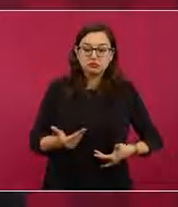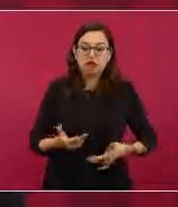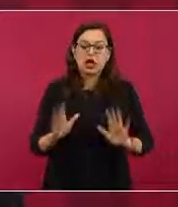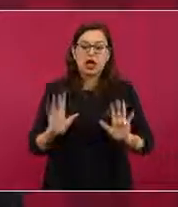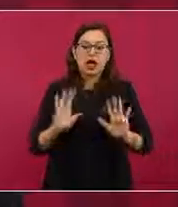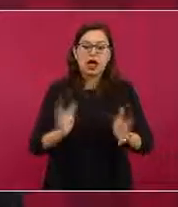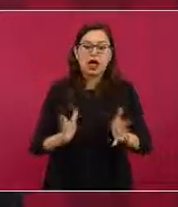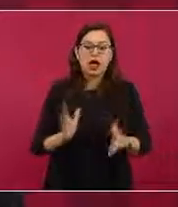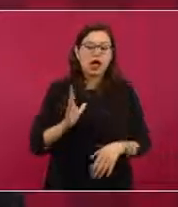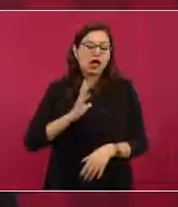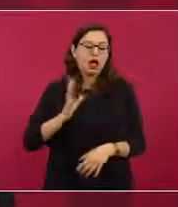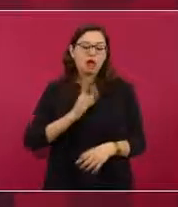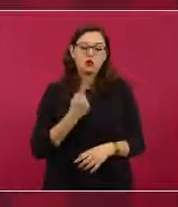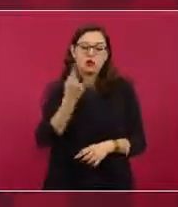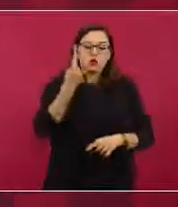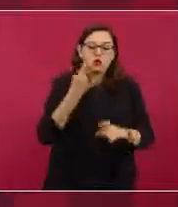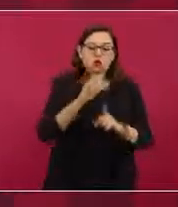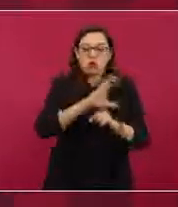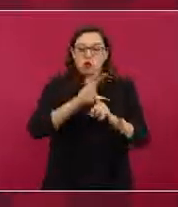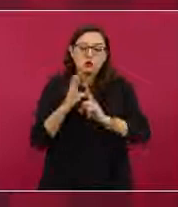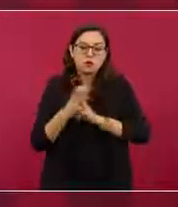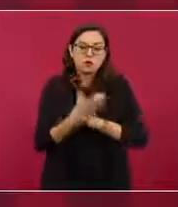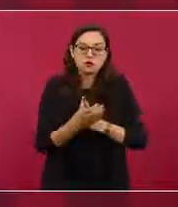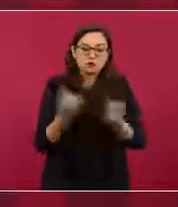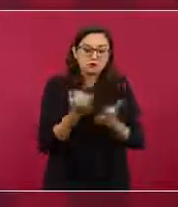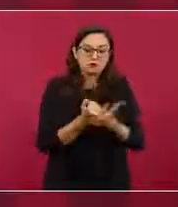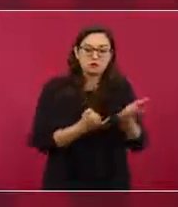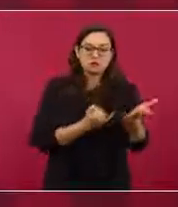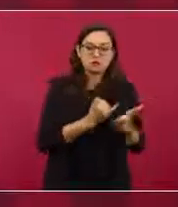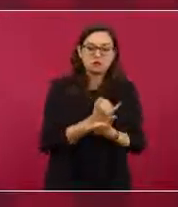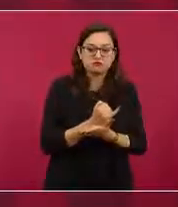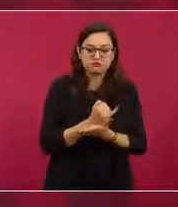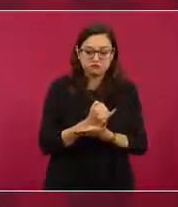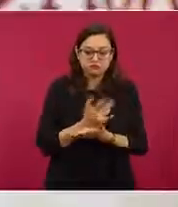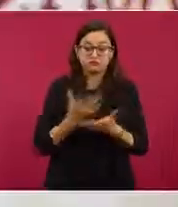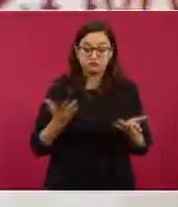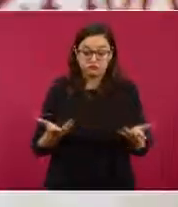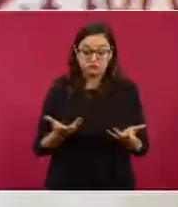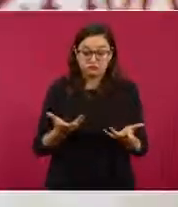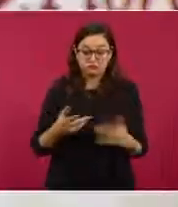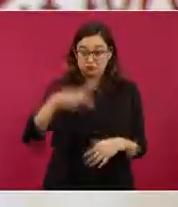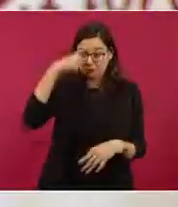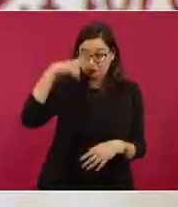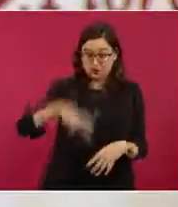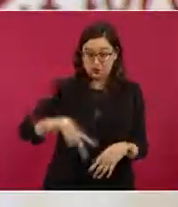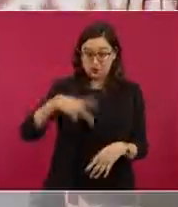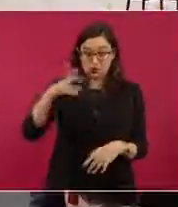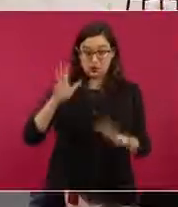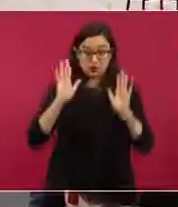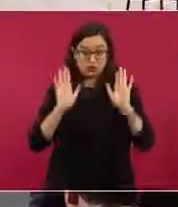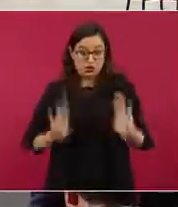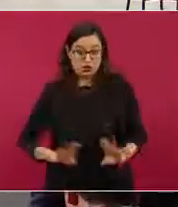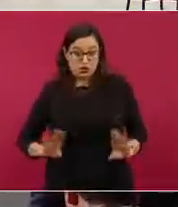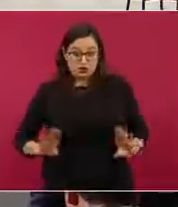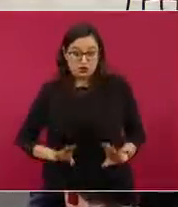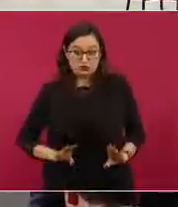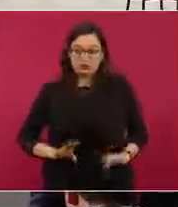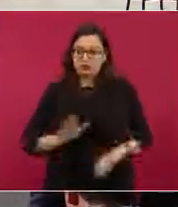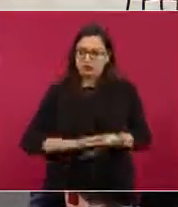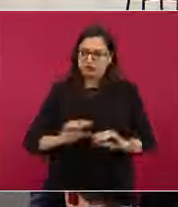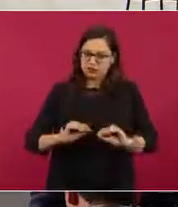posición que vamos a tener. Pero les aclaro todo esto para que sea precisa la posición de nuestro país. ¿Sería cuánto, señor presidente?